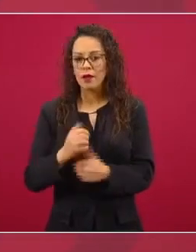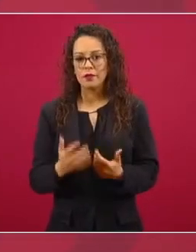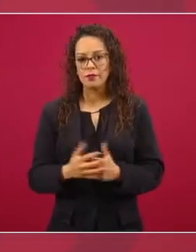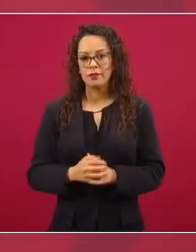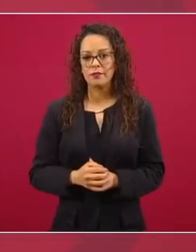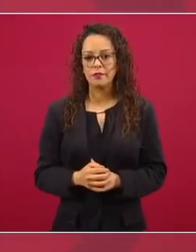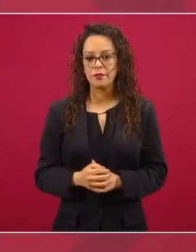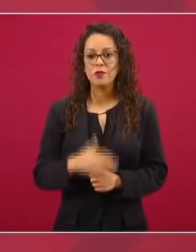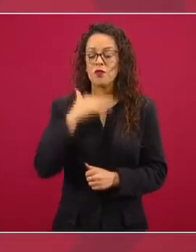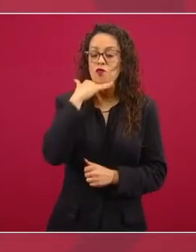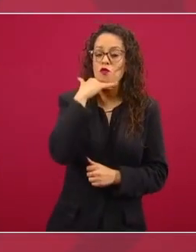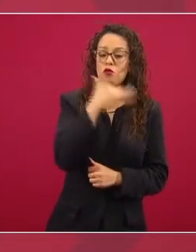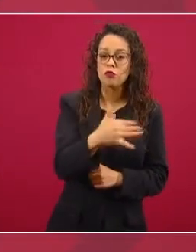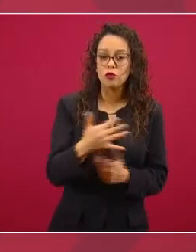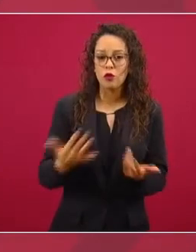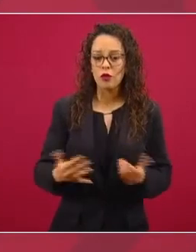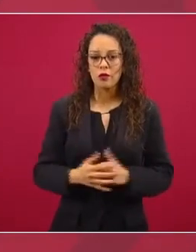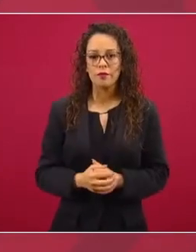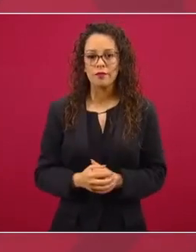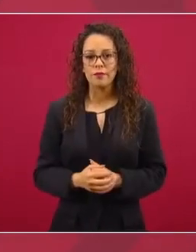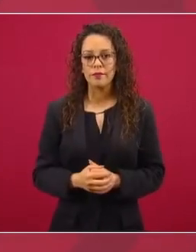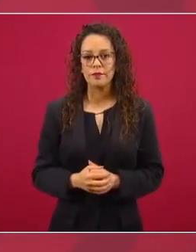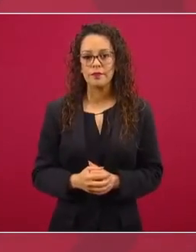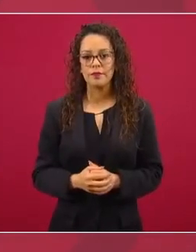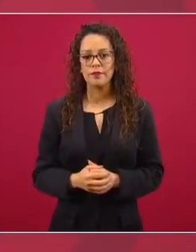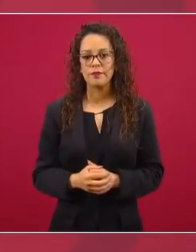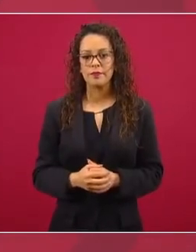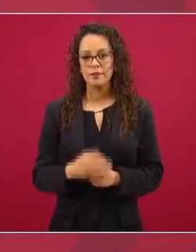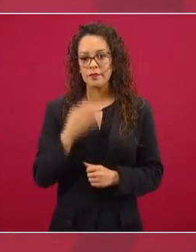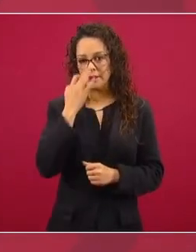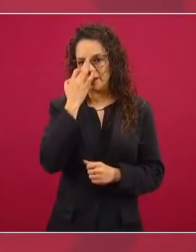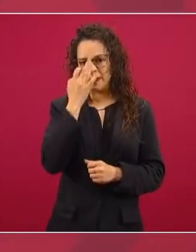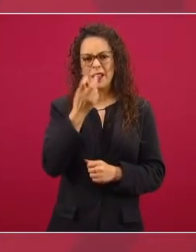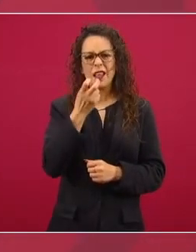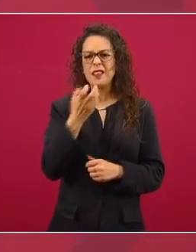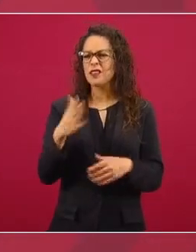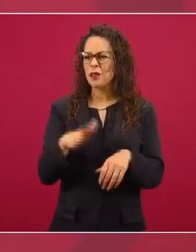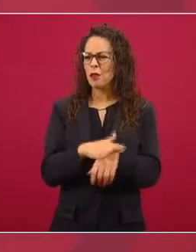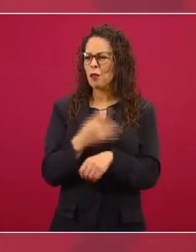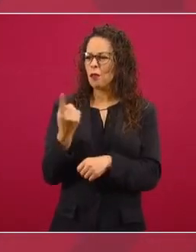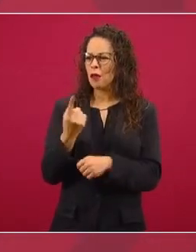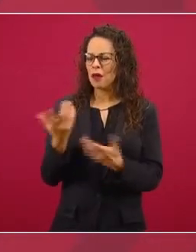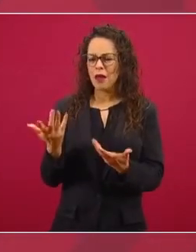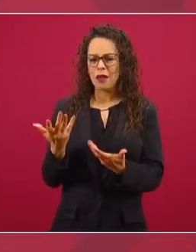¿Por qué también esta descomposición?